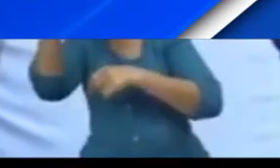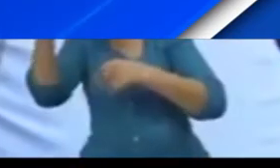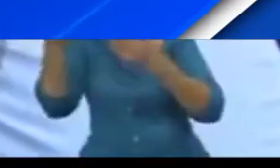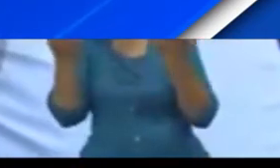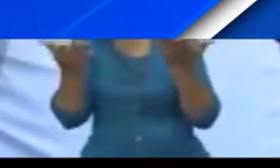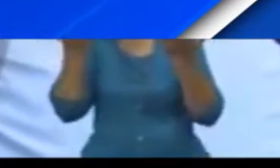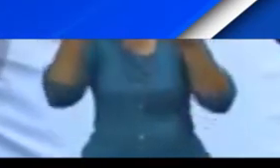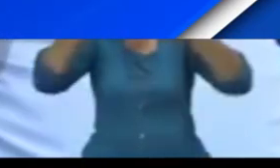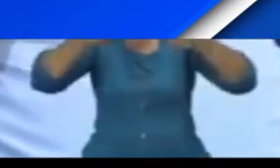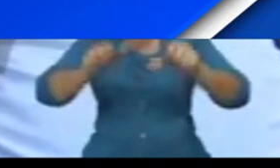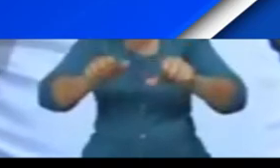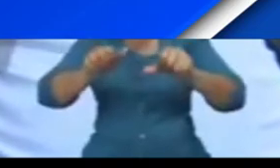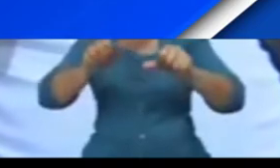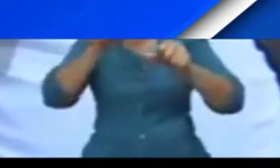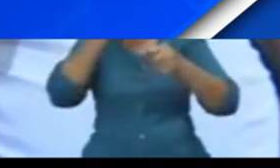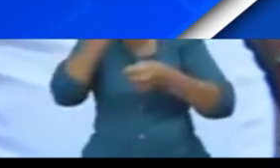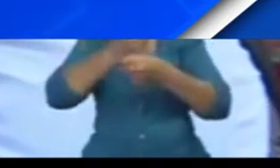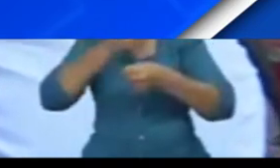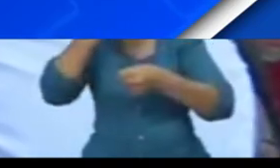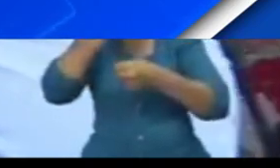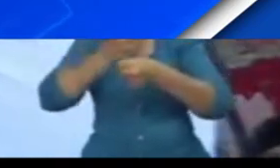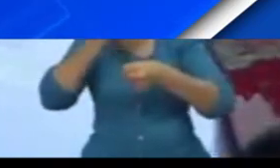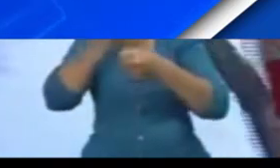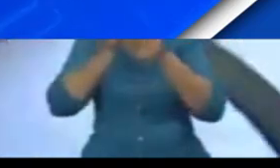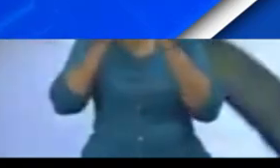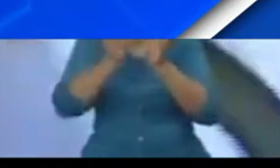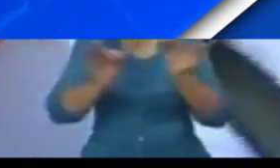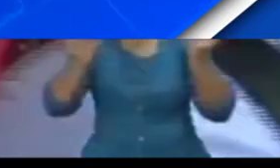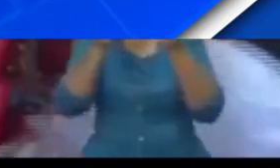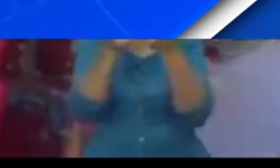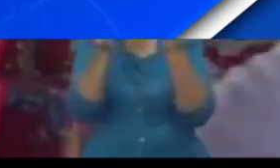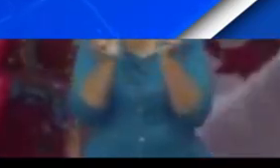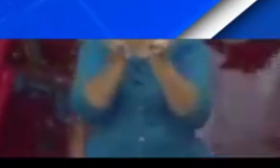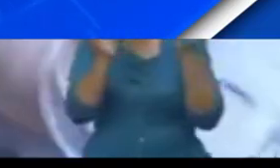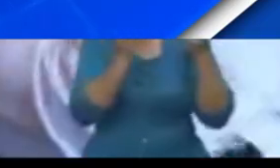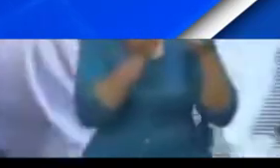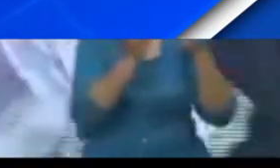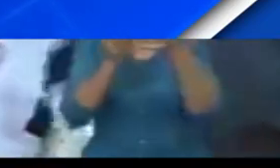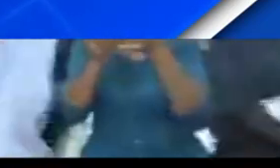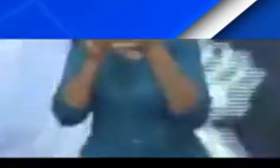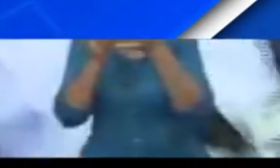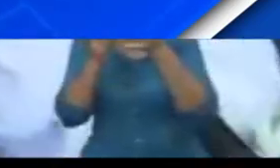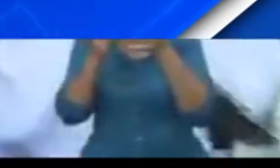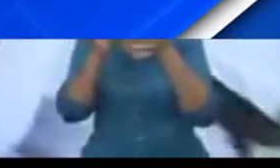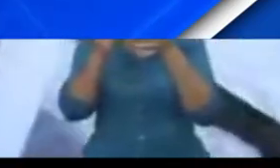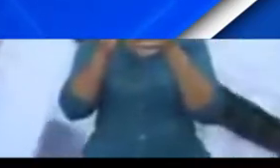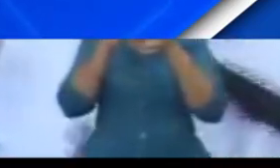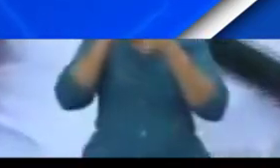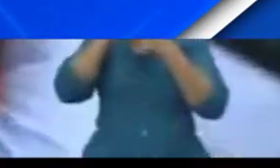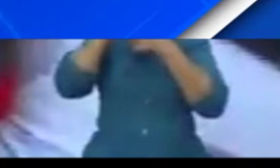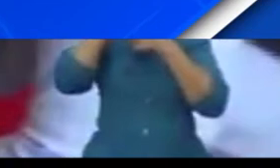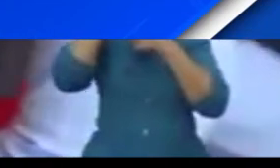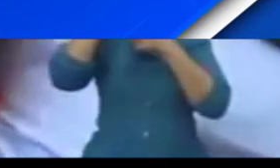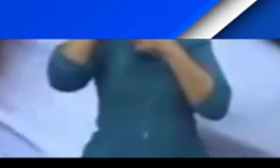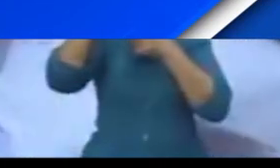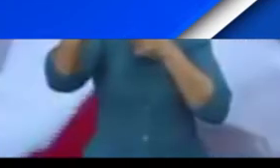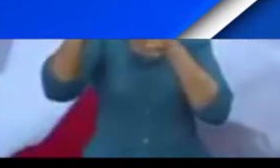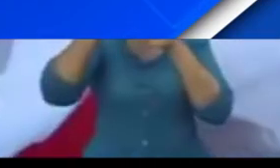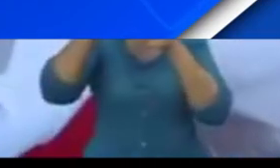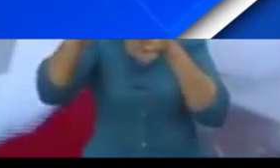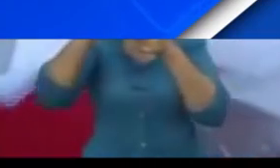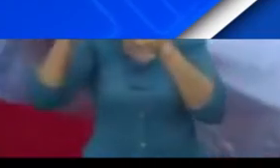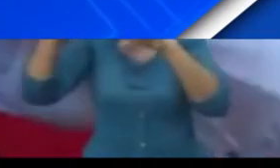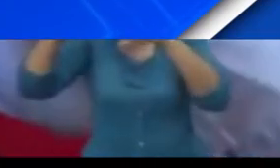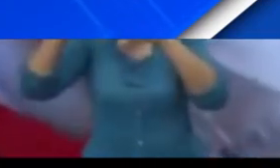lo definen realmente es un gran esfuerzo y también tenemos brigadas especiales para los lugares de más difícil acceso de zona de